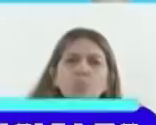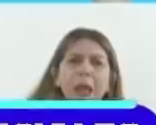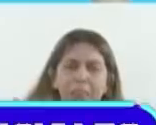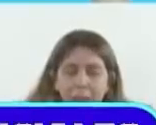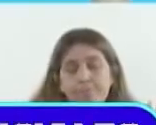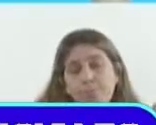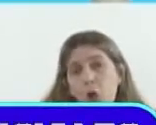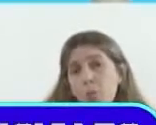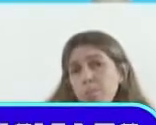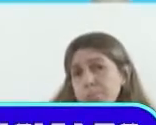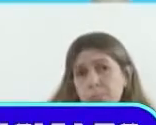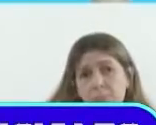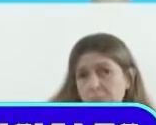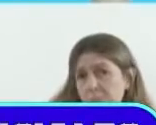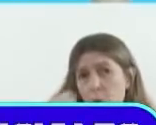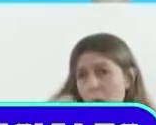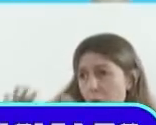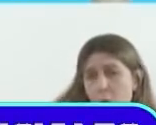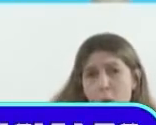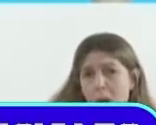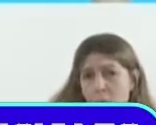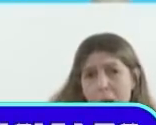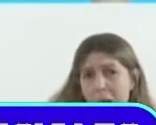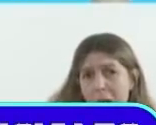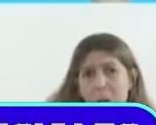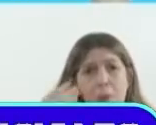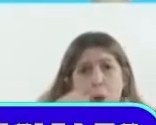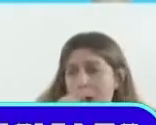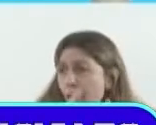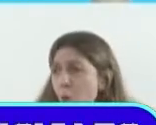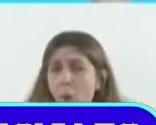expresé que es la misma preocupación que tengo yo y es la misma preocupación que tiene Axel.